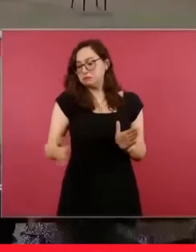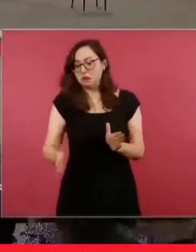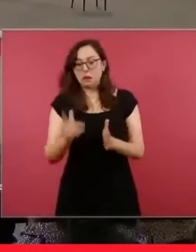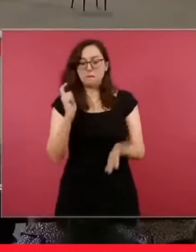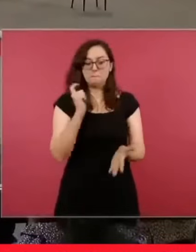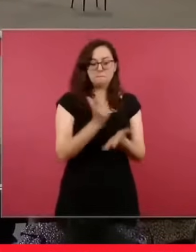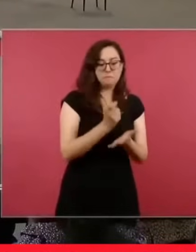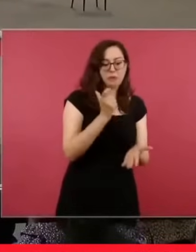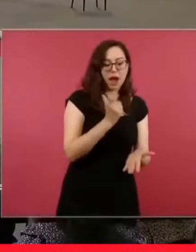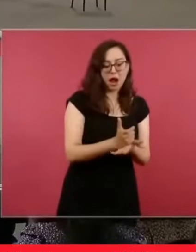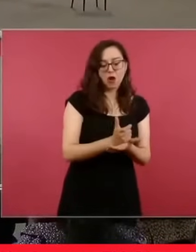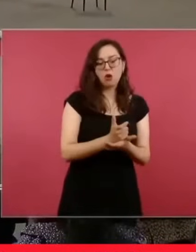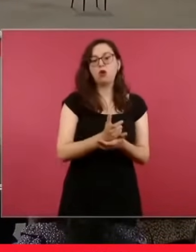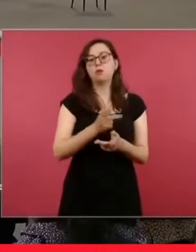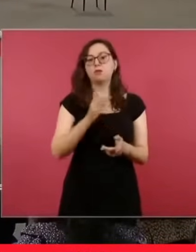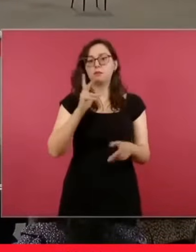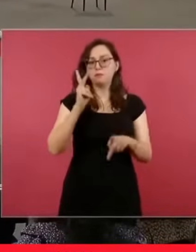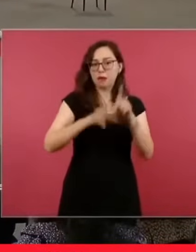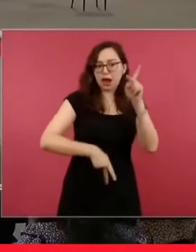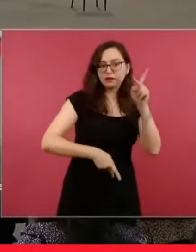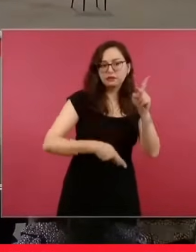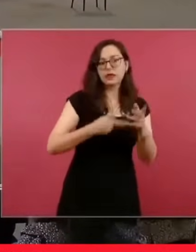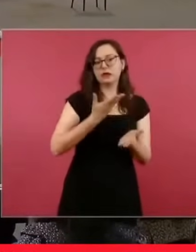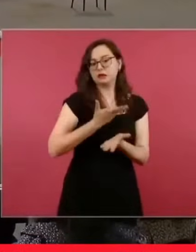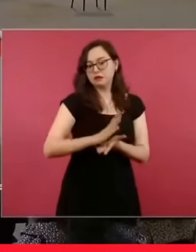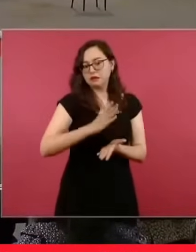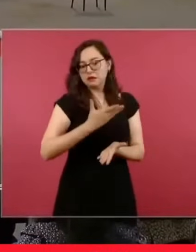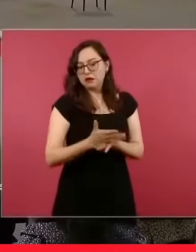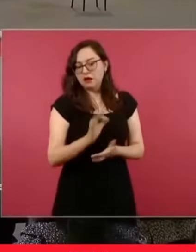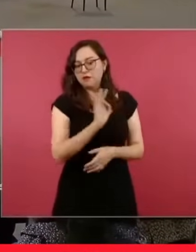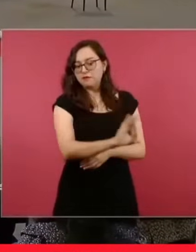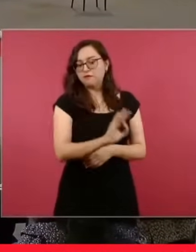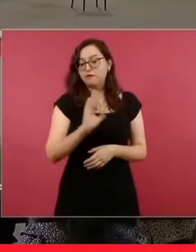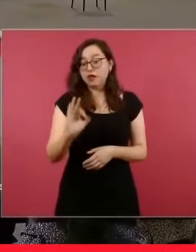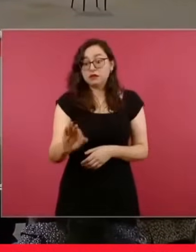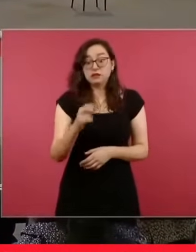fechas estimadas de pago. Esta base de datos